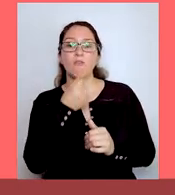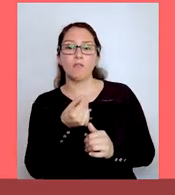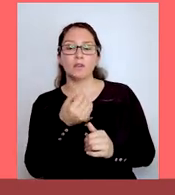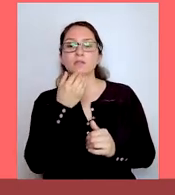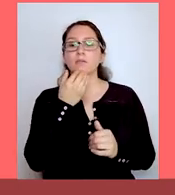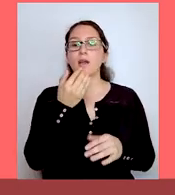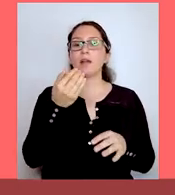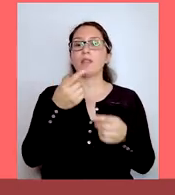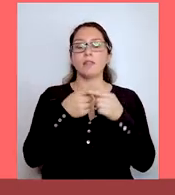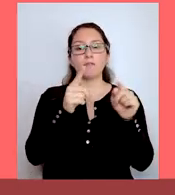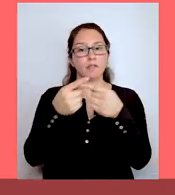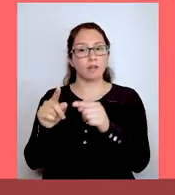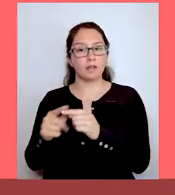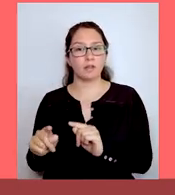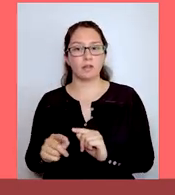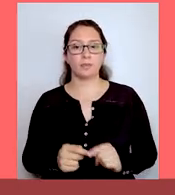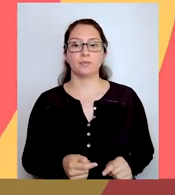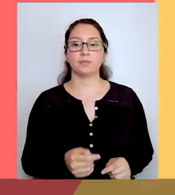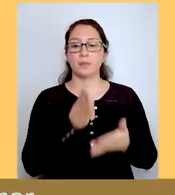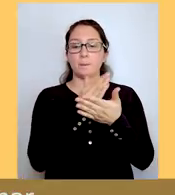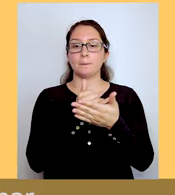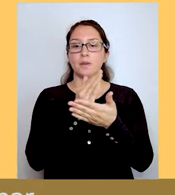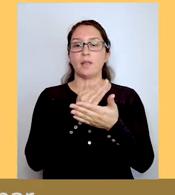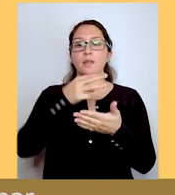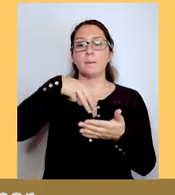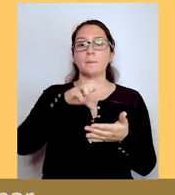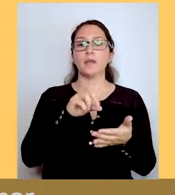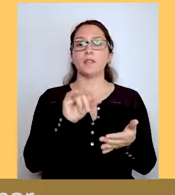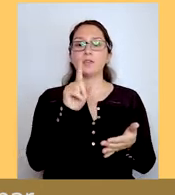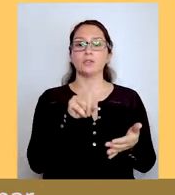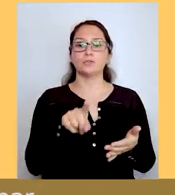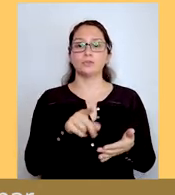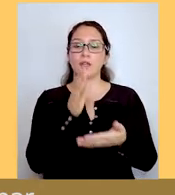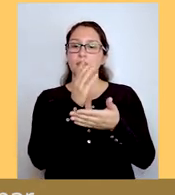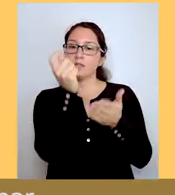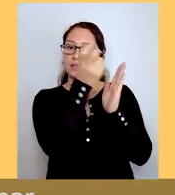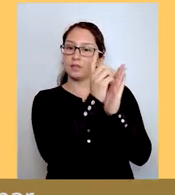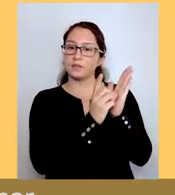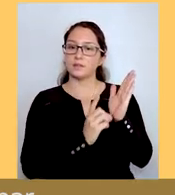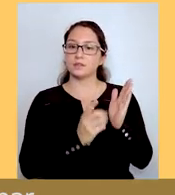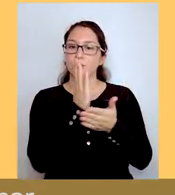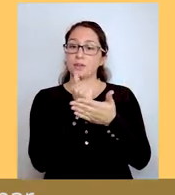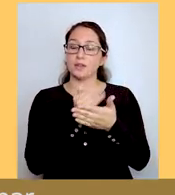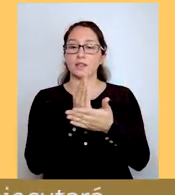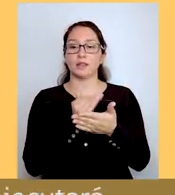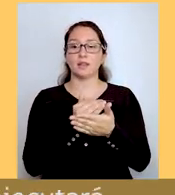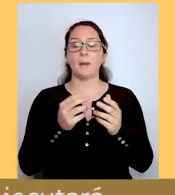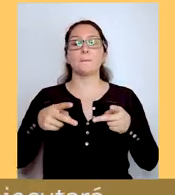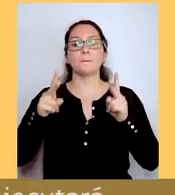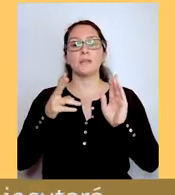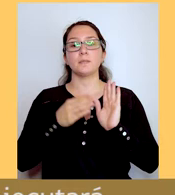de adaptación de transmitir tu mensaje. Un plan de medios es el diseño de una estrategia que permite informar